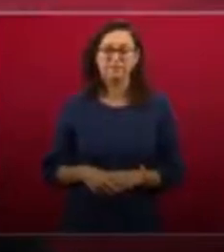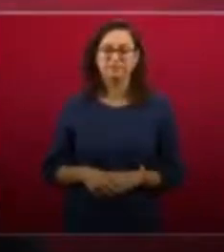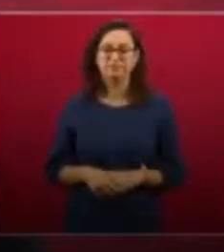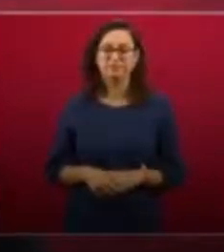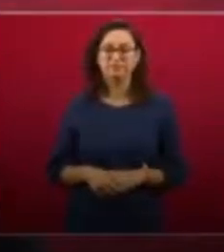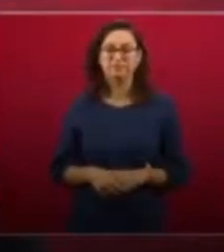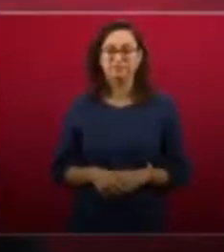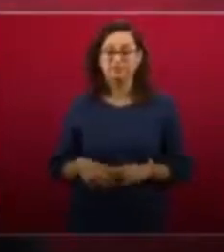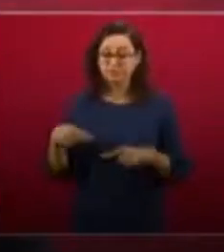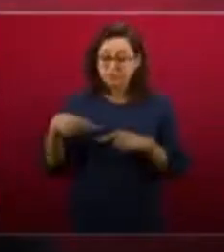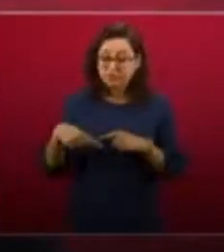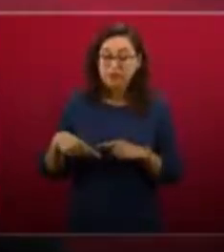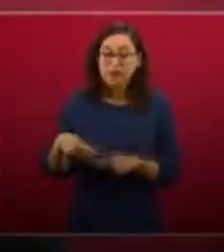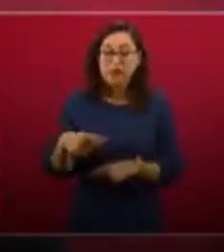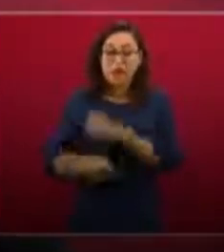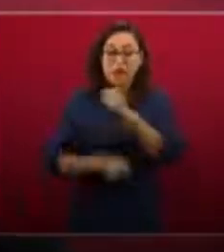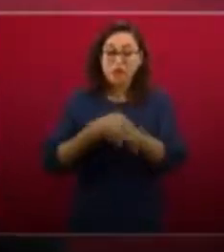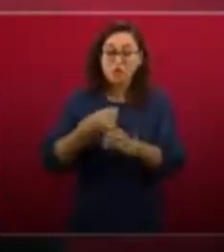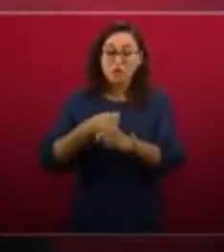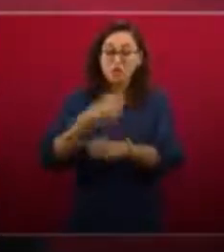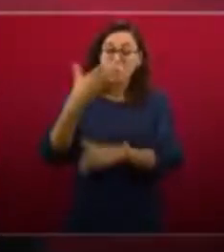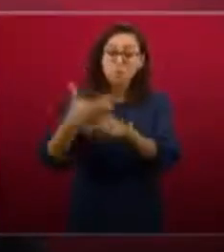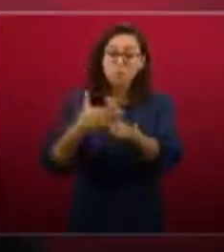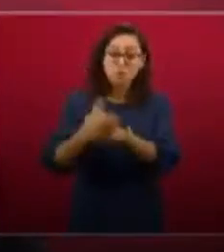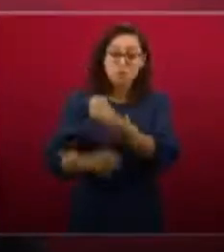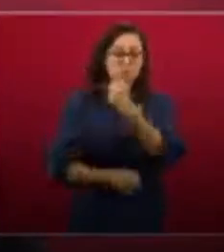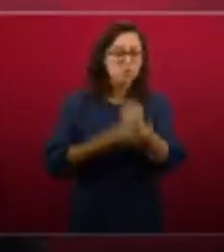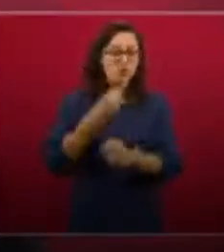El resto de este año y el que viene.